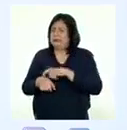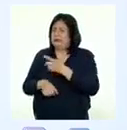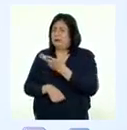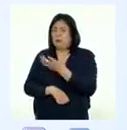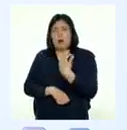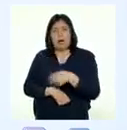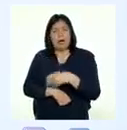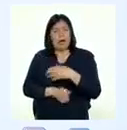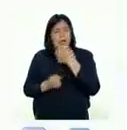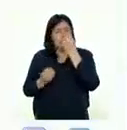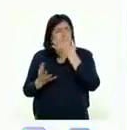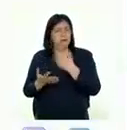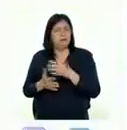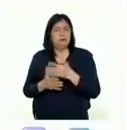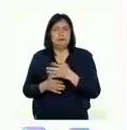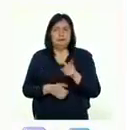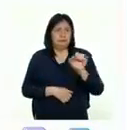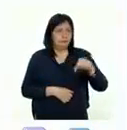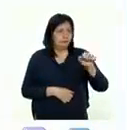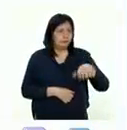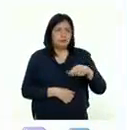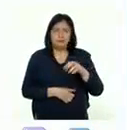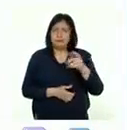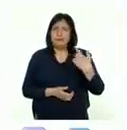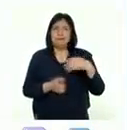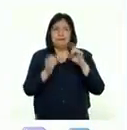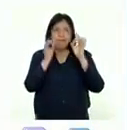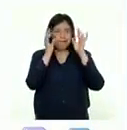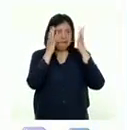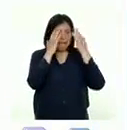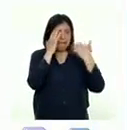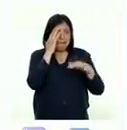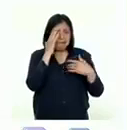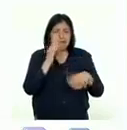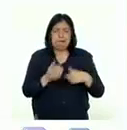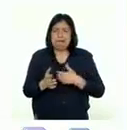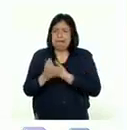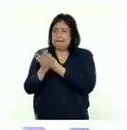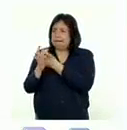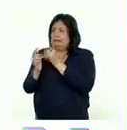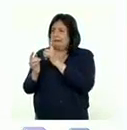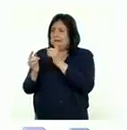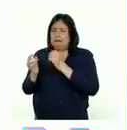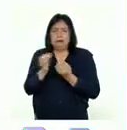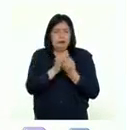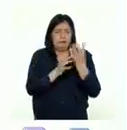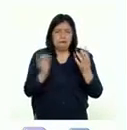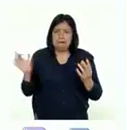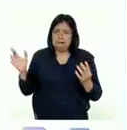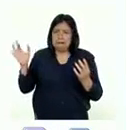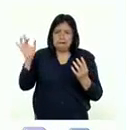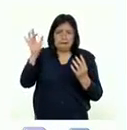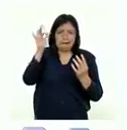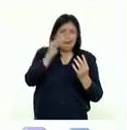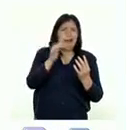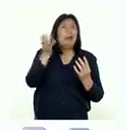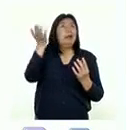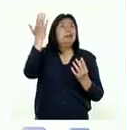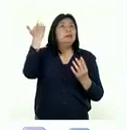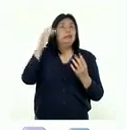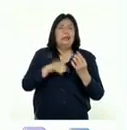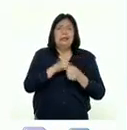interesante la información que nos compartes. Sí, Patti, pero qué terrible. Si las mariposas no se encuentran con las flores como era hace unos